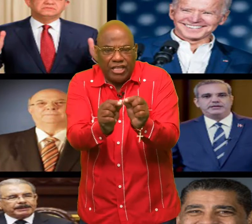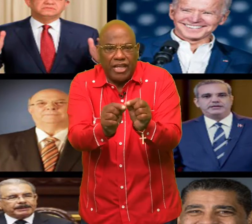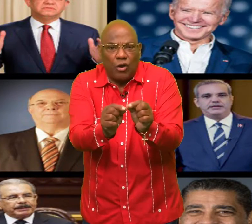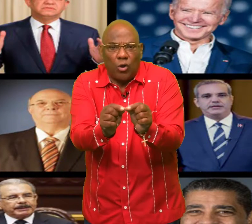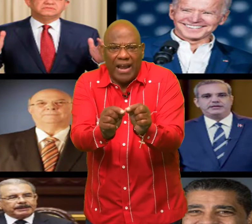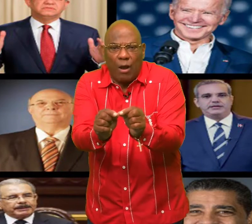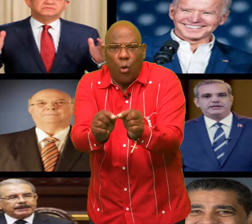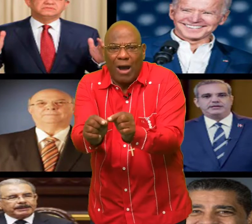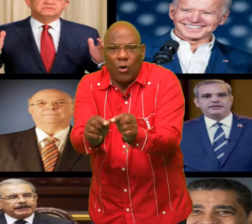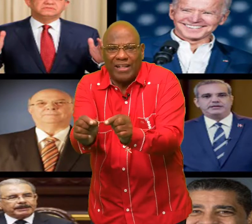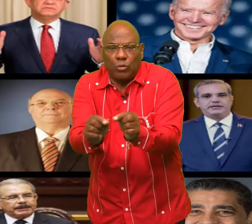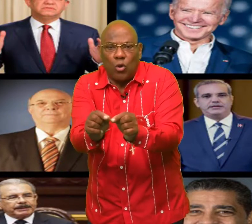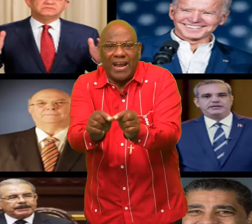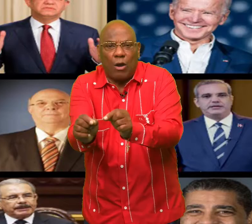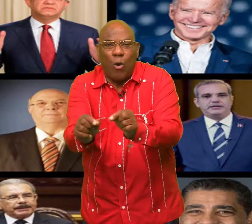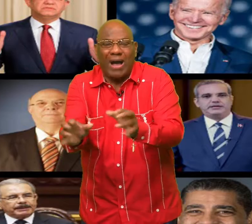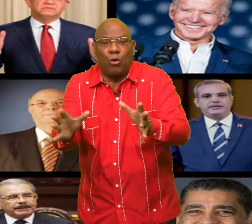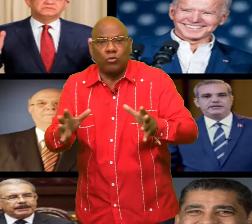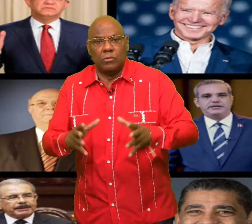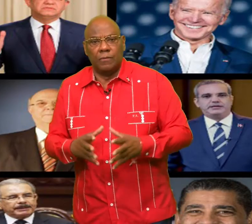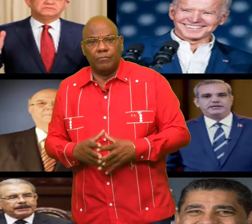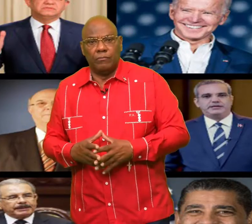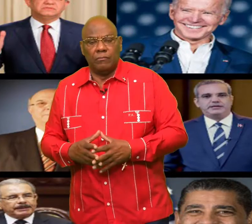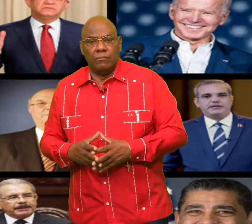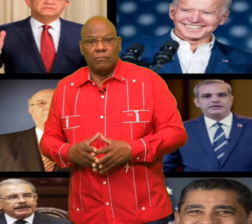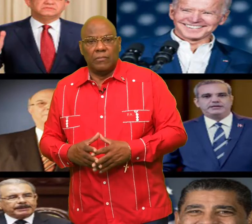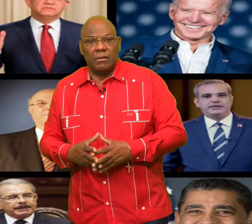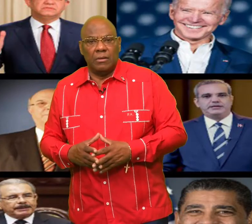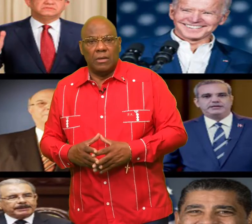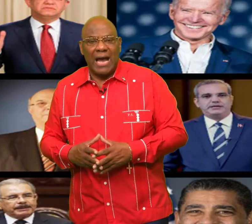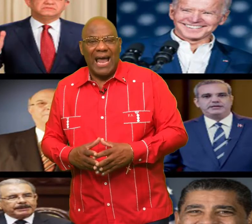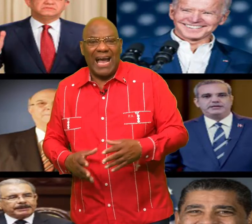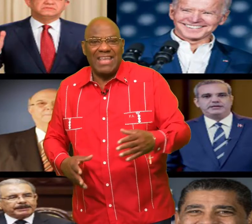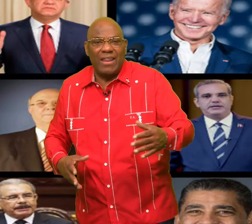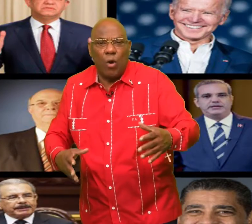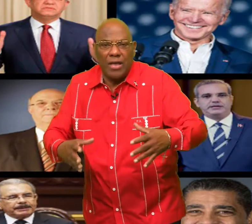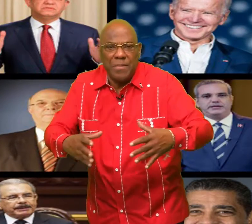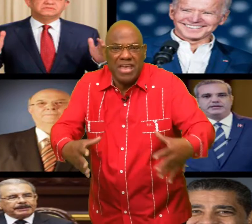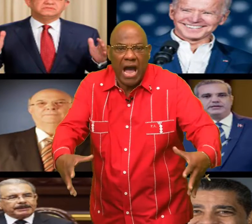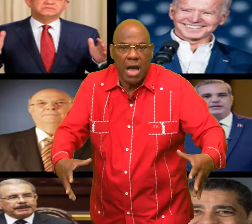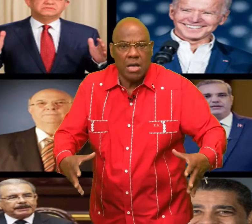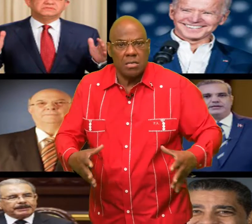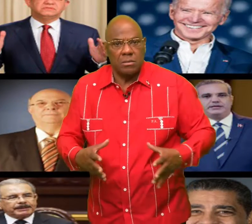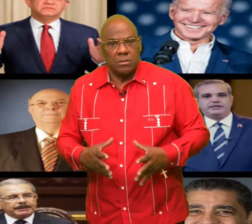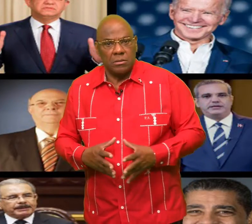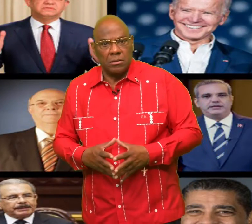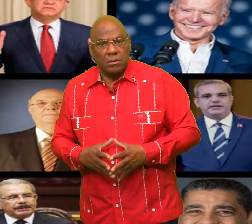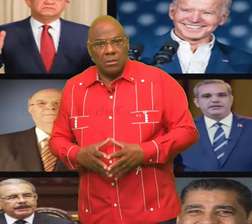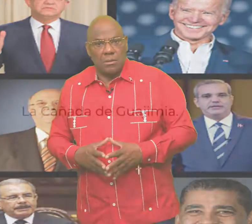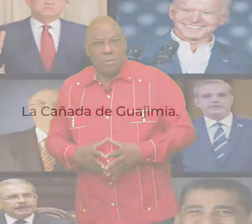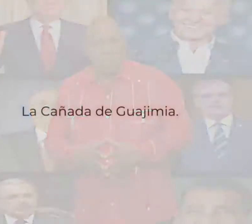que eran chiquiticos, los renacuajos estos, unos renacuajos, a la cañada de Guajimía.